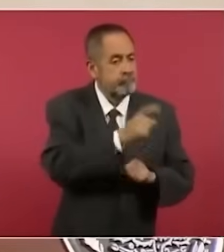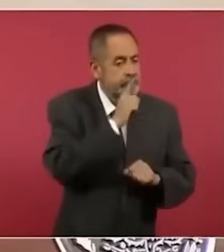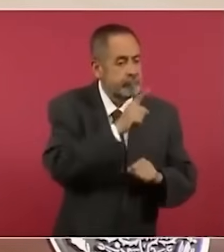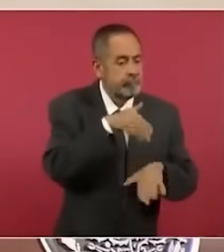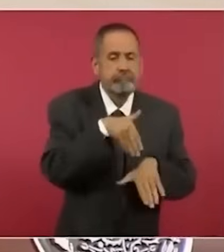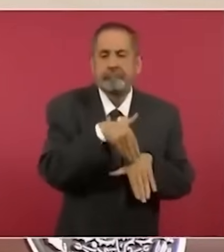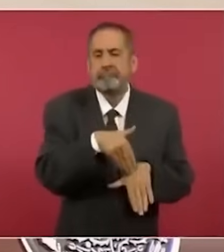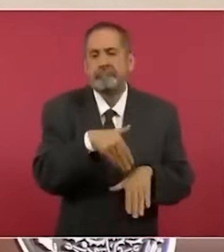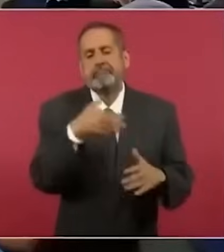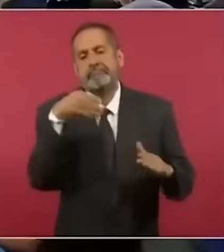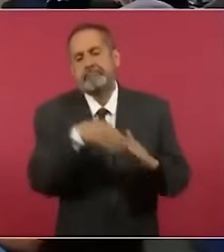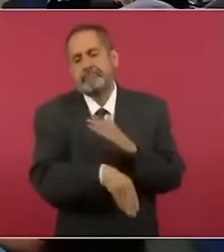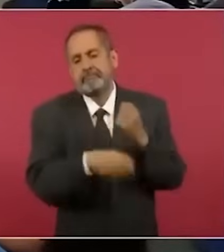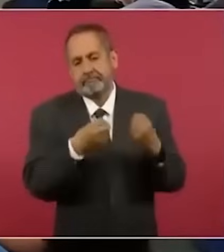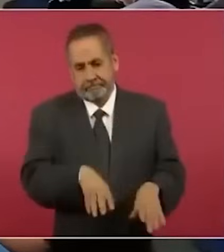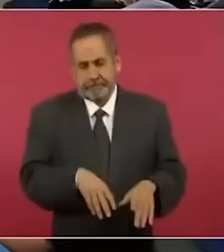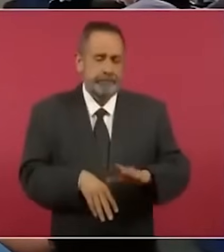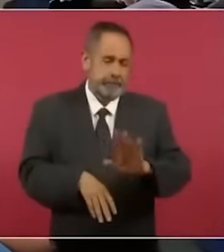y